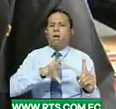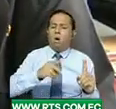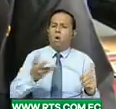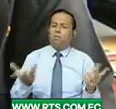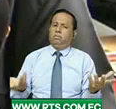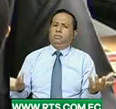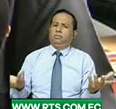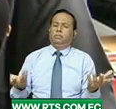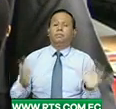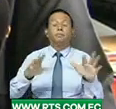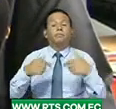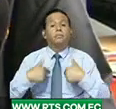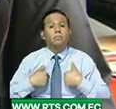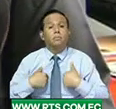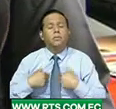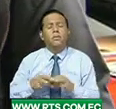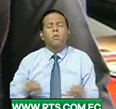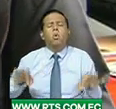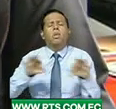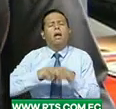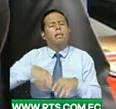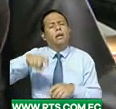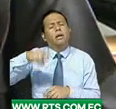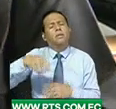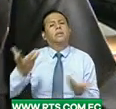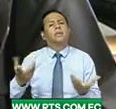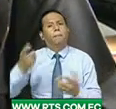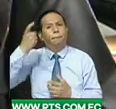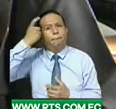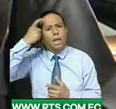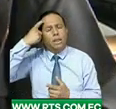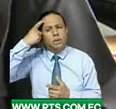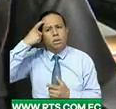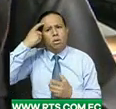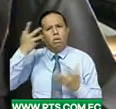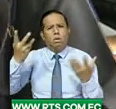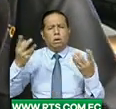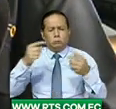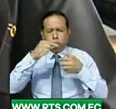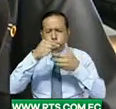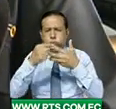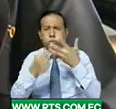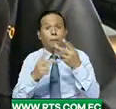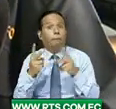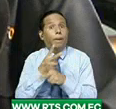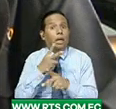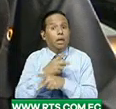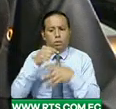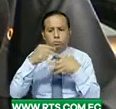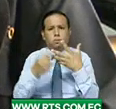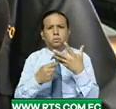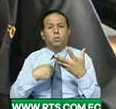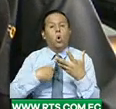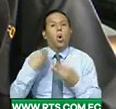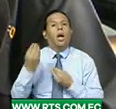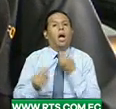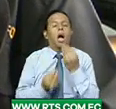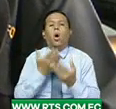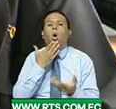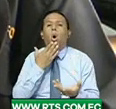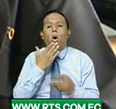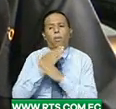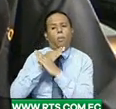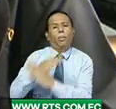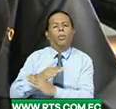que tener primero el recuento mental de qué hacer ante múltiples situaciones. ¿Cuál es el abrigo próximo donde me puedo